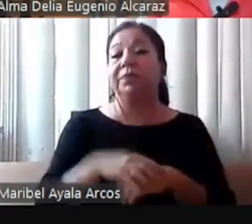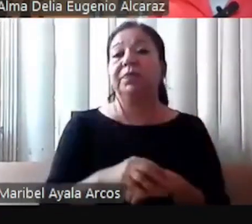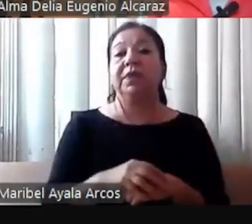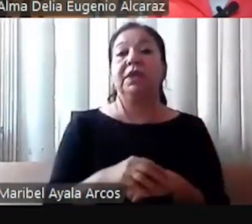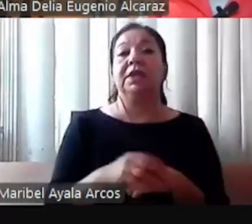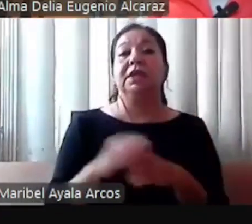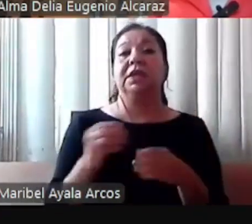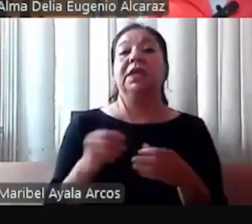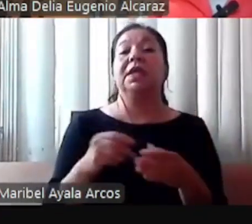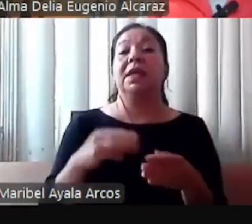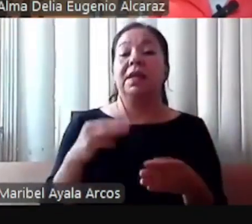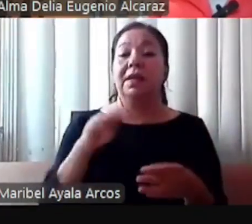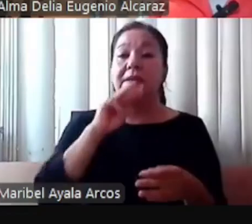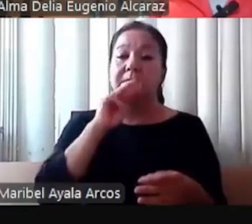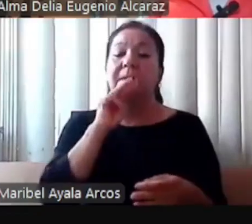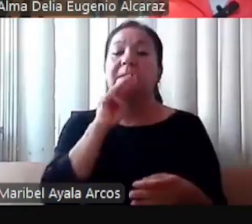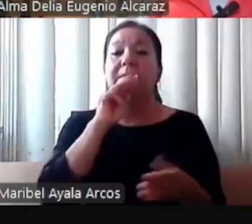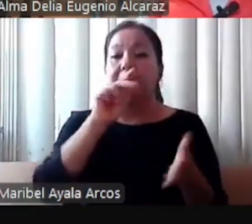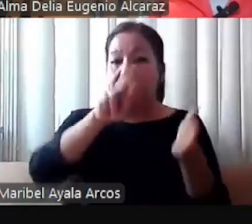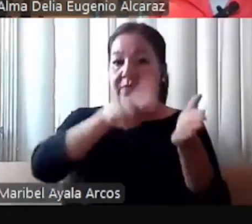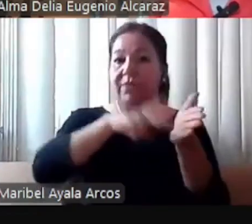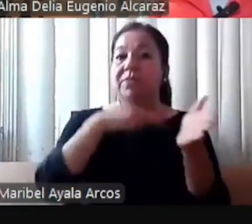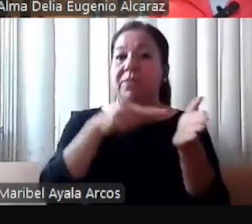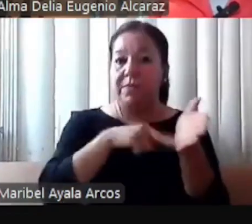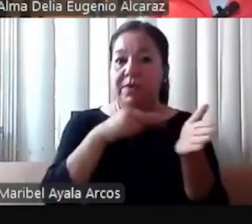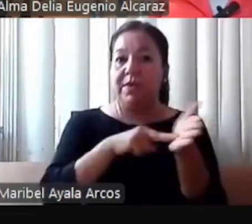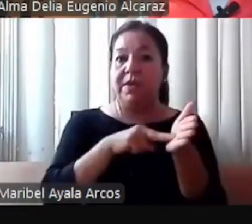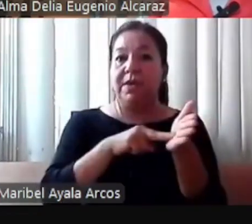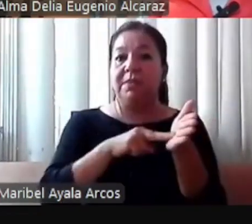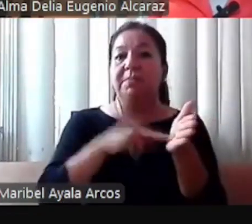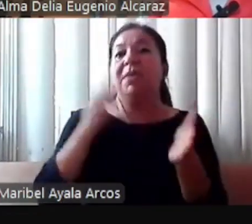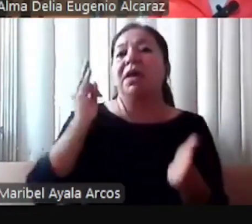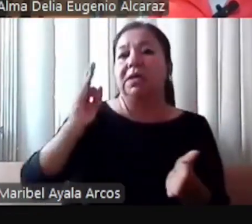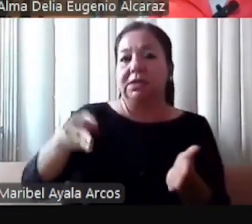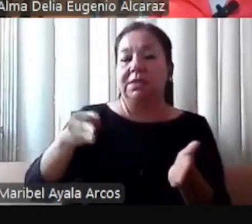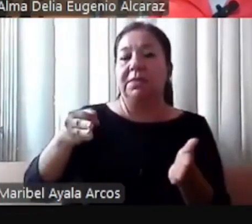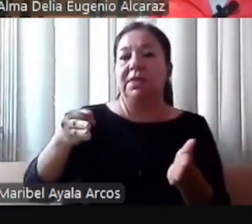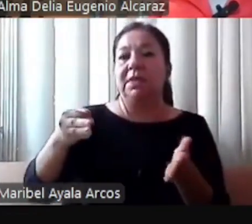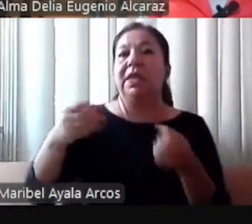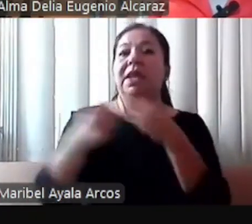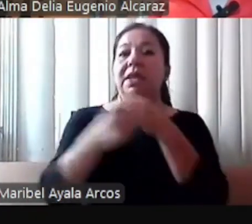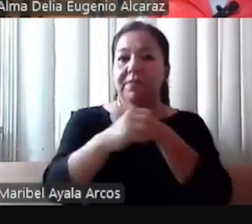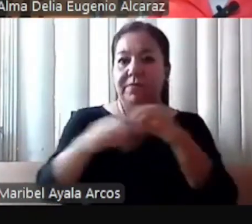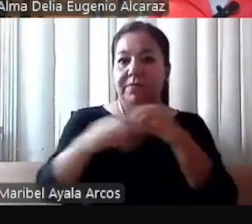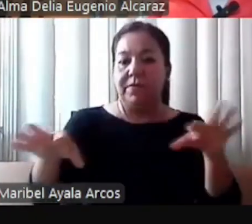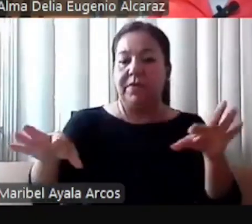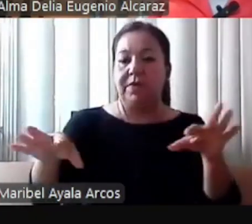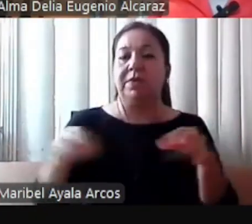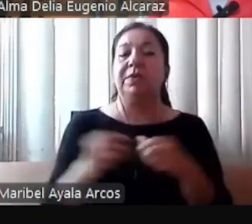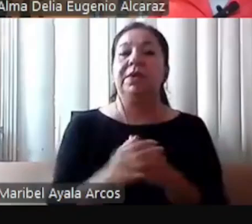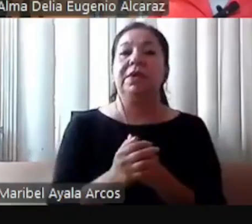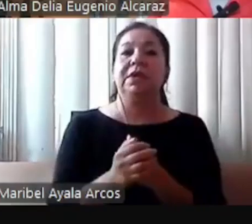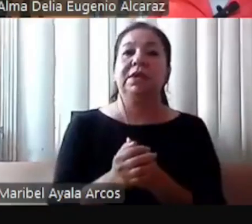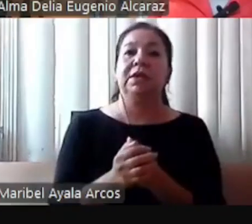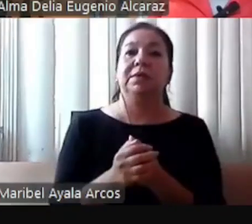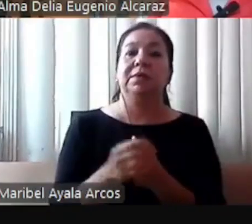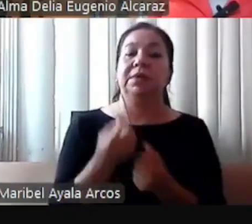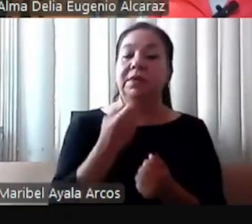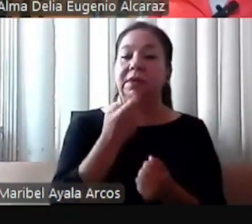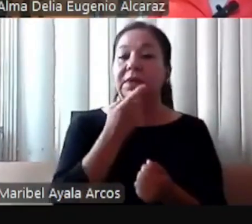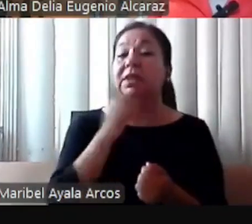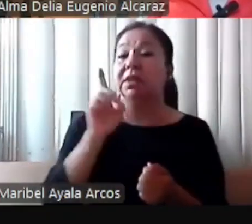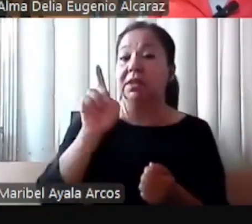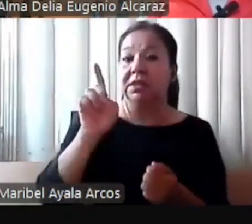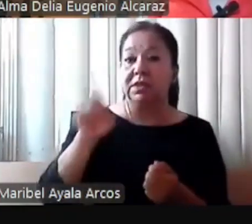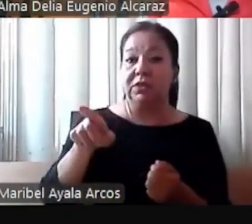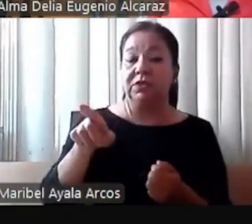escrito de la madre de la persona con discapacidad para la realización de la misma, motivos por los que se propone sobreseer la queja por cuanto hace a